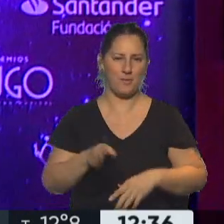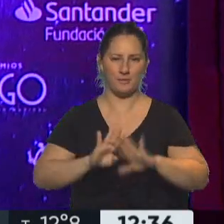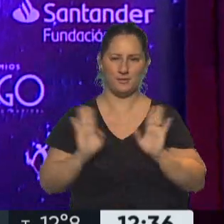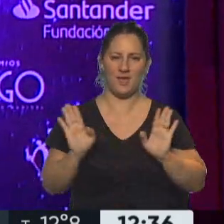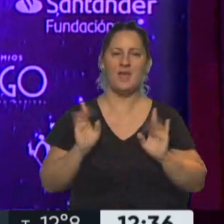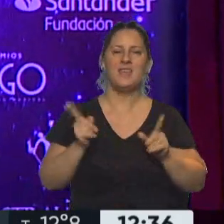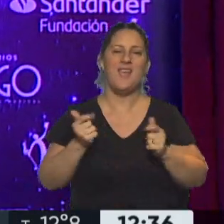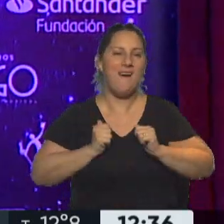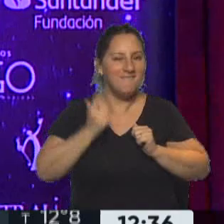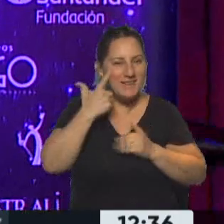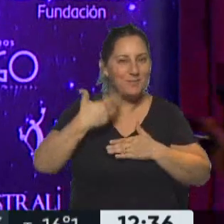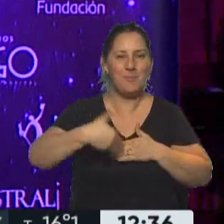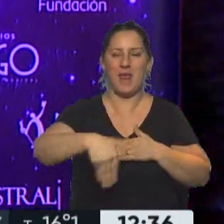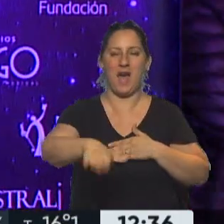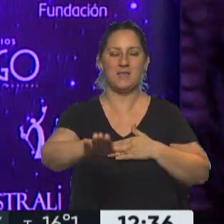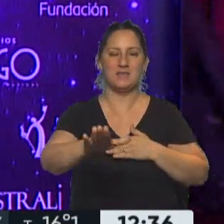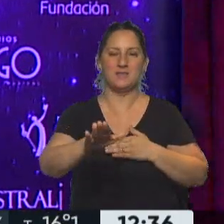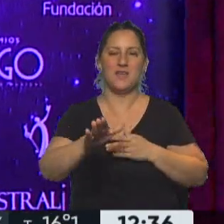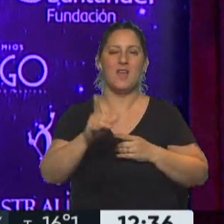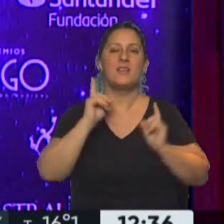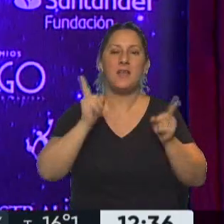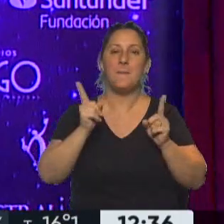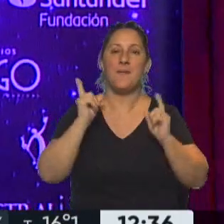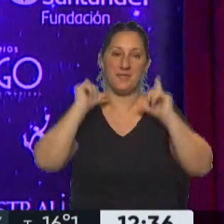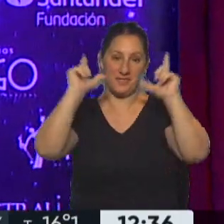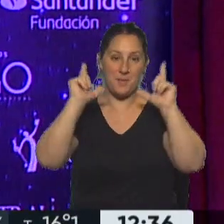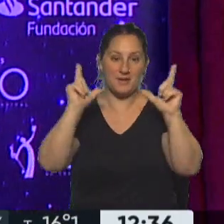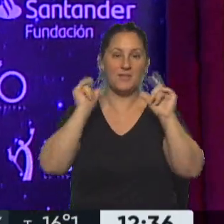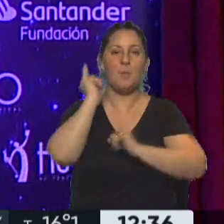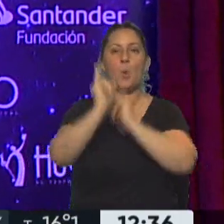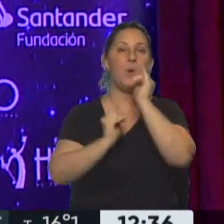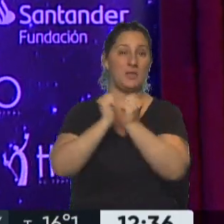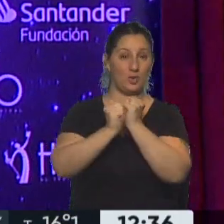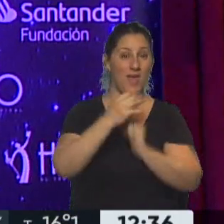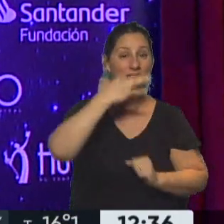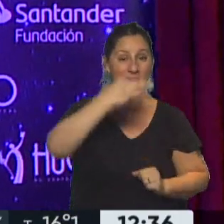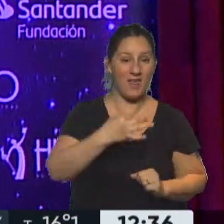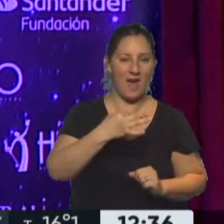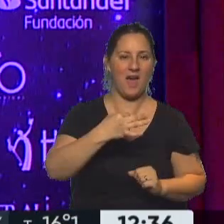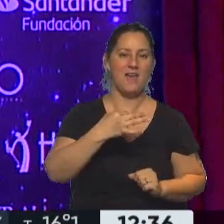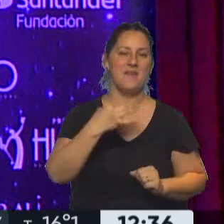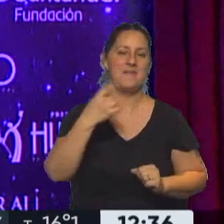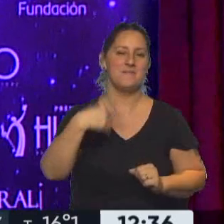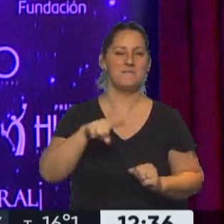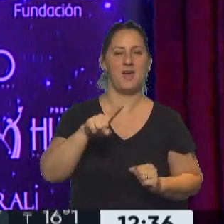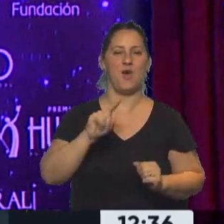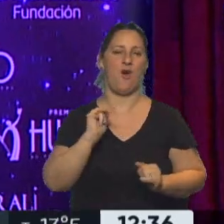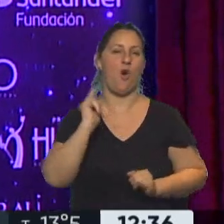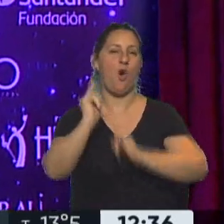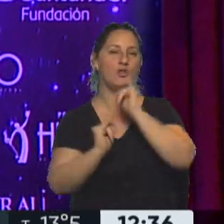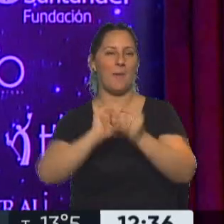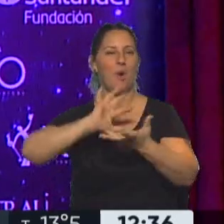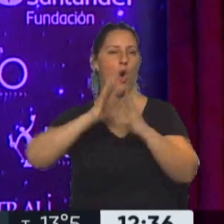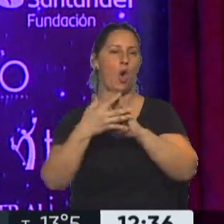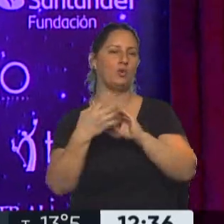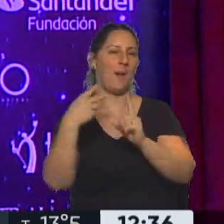y esperanza. Y a la vez también es divertida, porque cuenta una historia que es real, pero que está contada desde otra mirada y